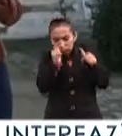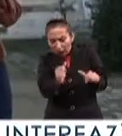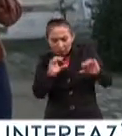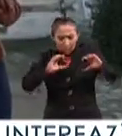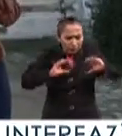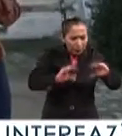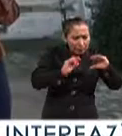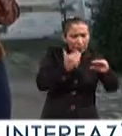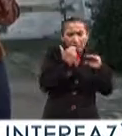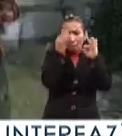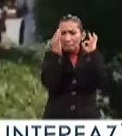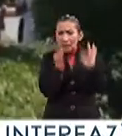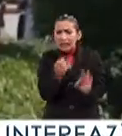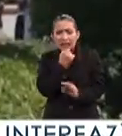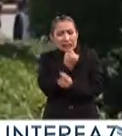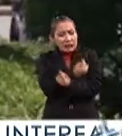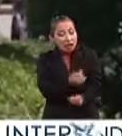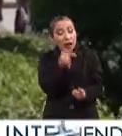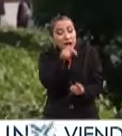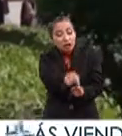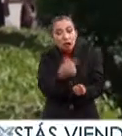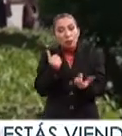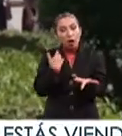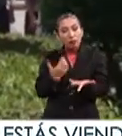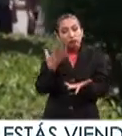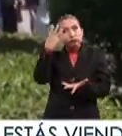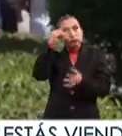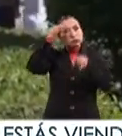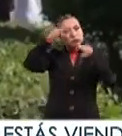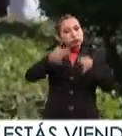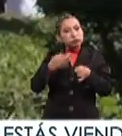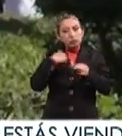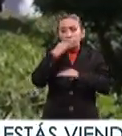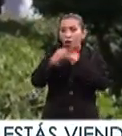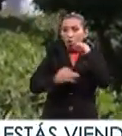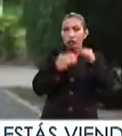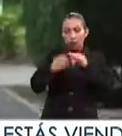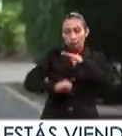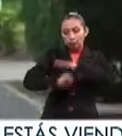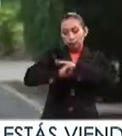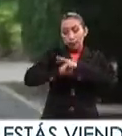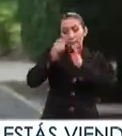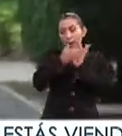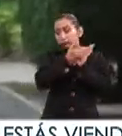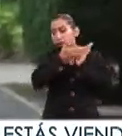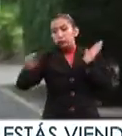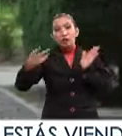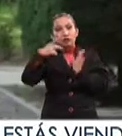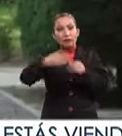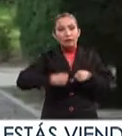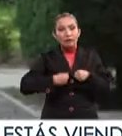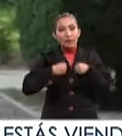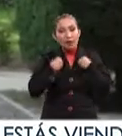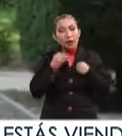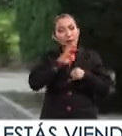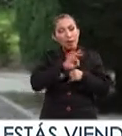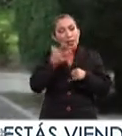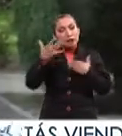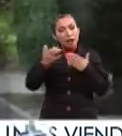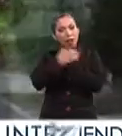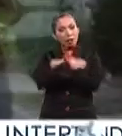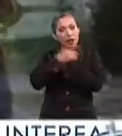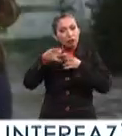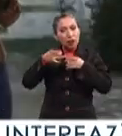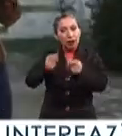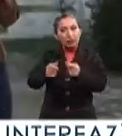en formar bien a los niños, eso les va a sentar perfectamente todos los cimientos para que a lo largo de su vida ellos puedan llevar una